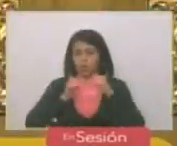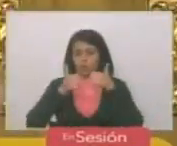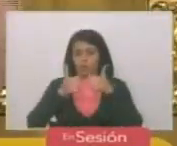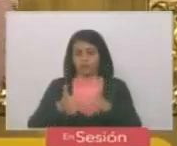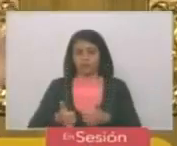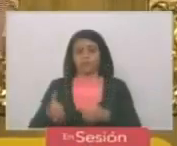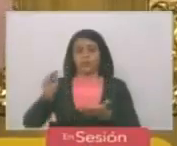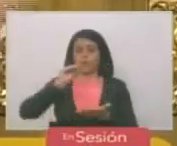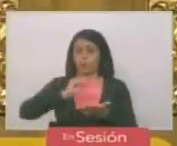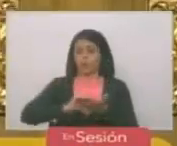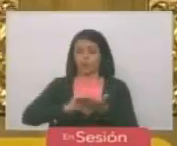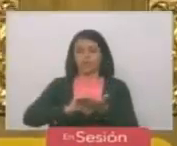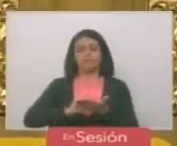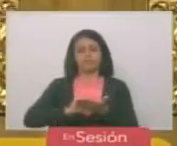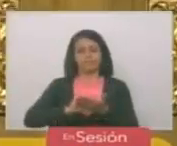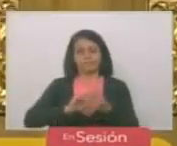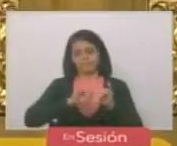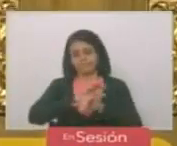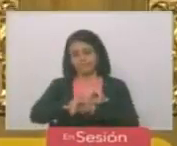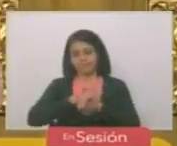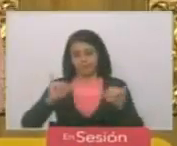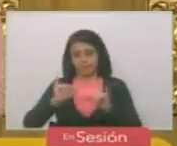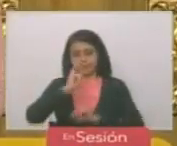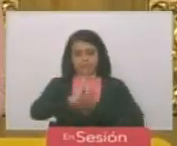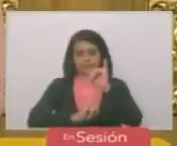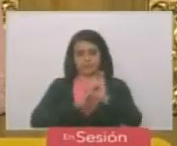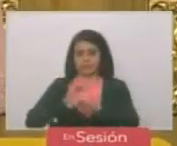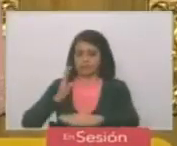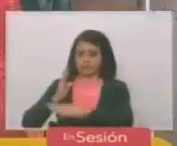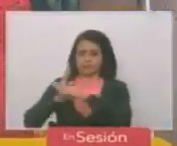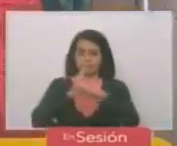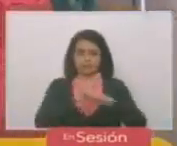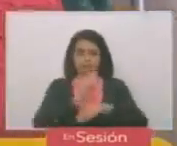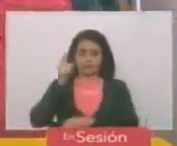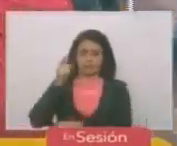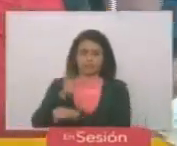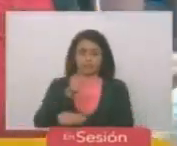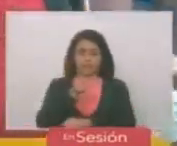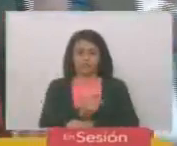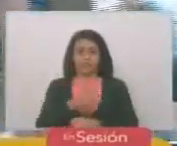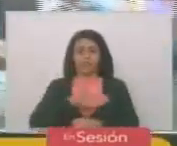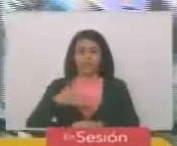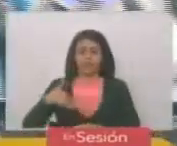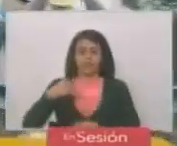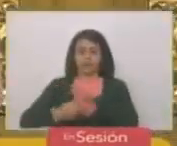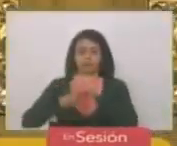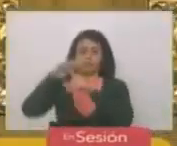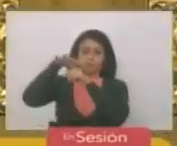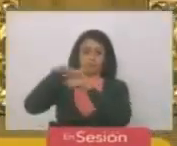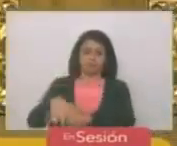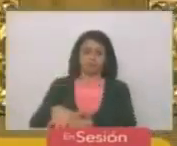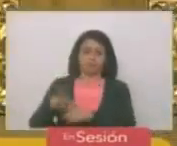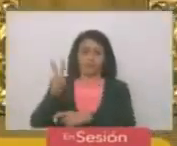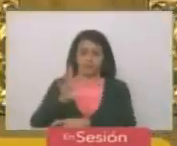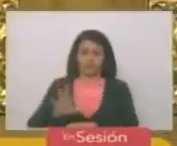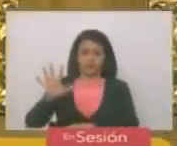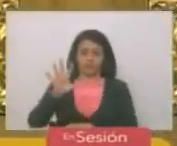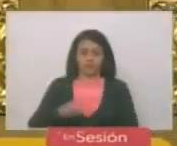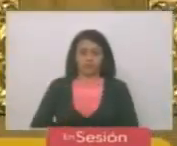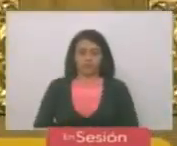a romper el cerco internacional que nos quisieron imponer y que quisieron someter a